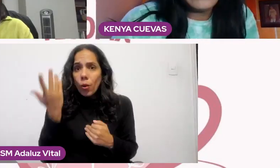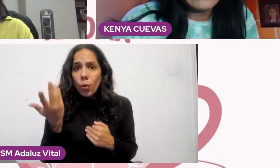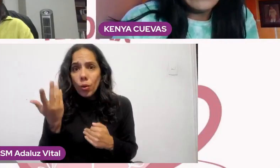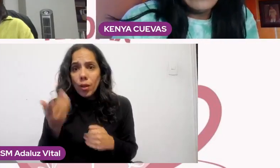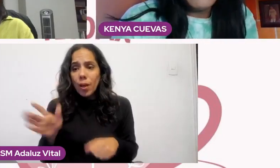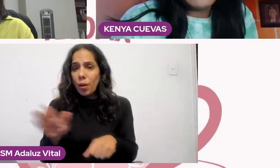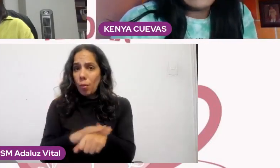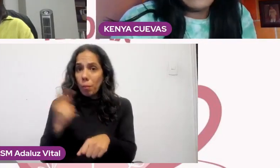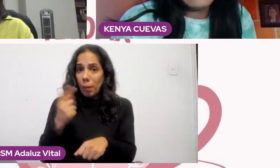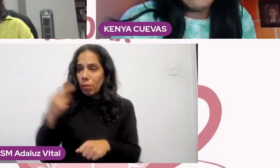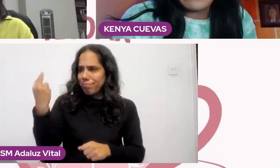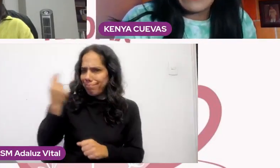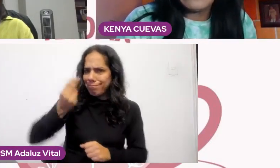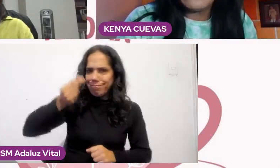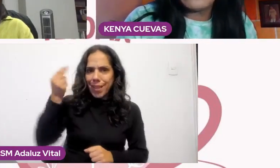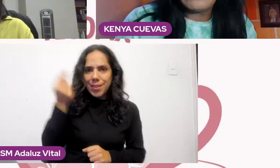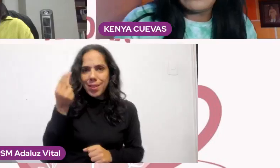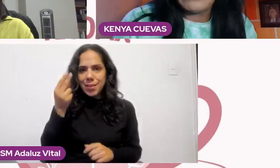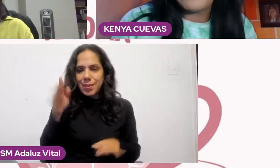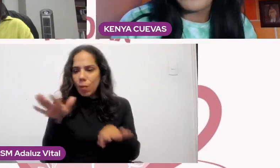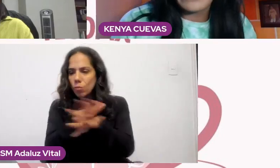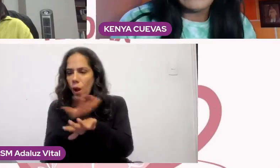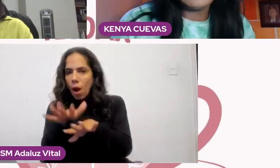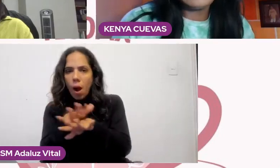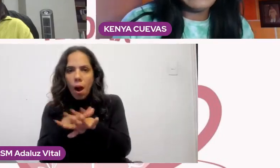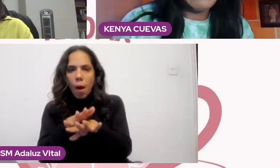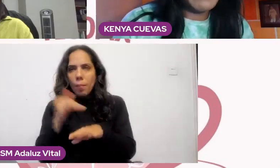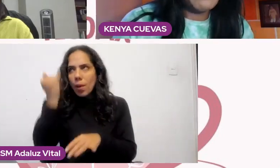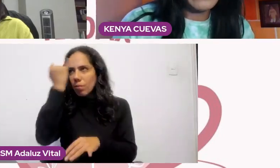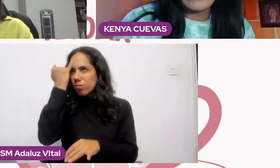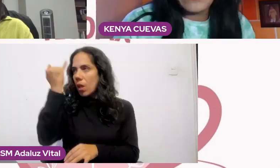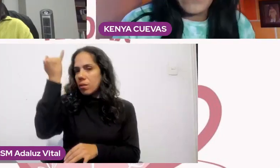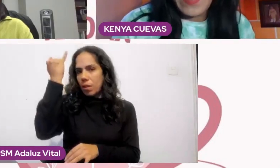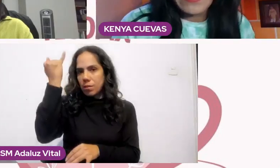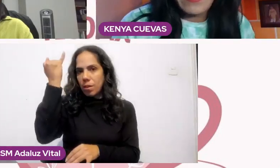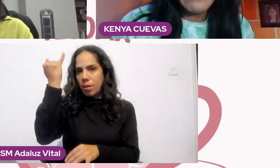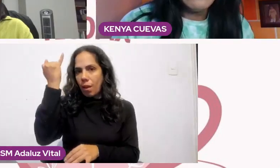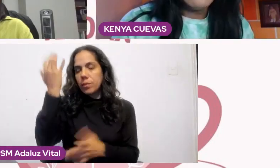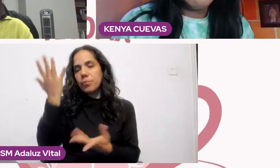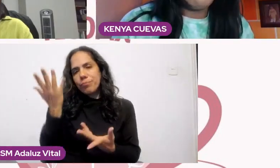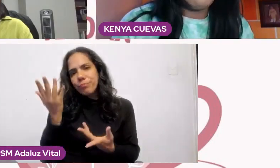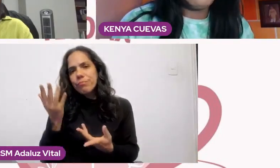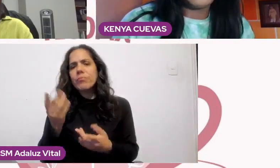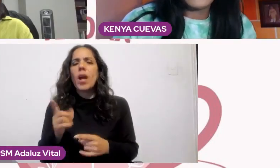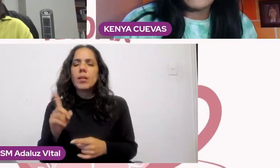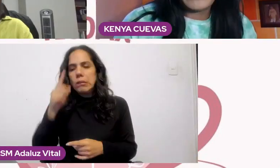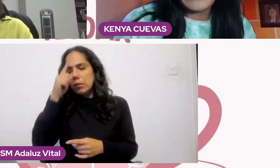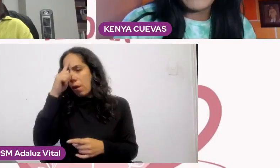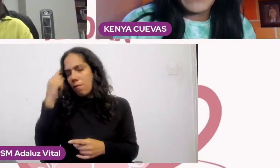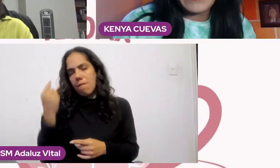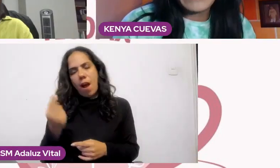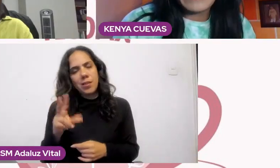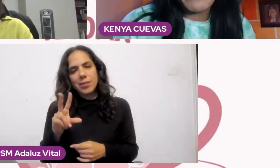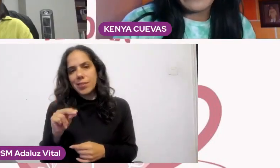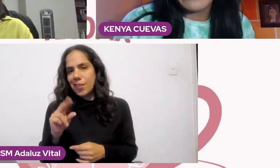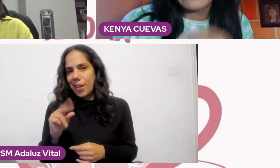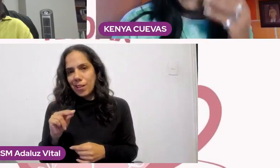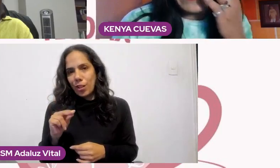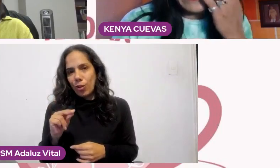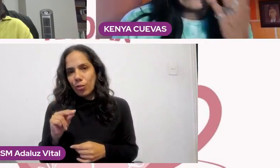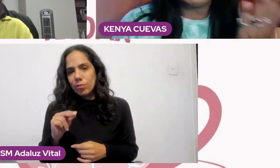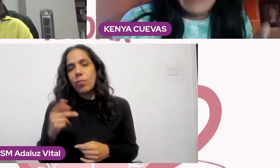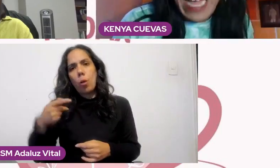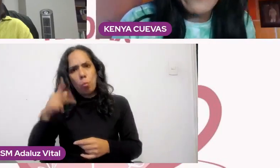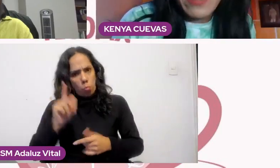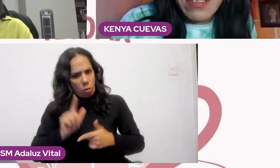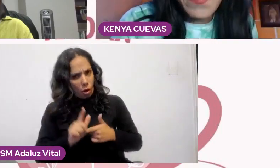¿no? Entonces, pues seguir trabajando en este tema, pues no ha sido fácil. Yo soy una de las mujeres que pues tuve